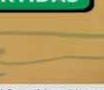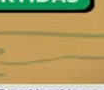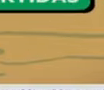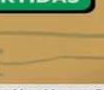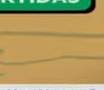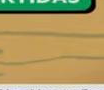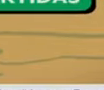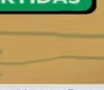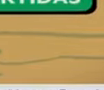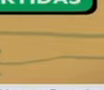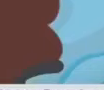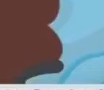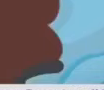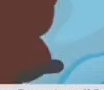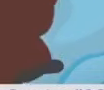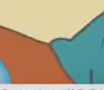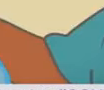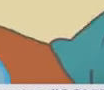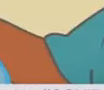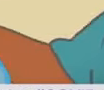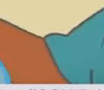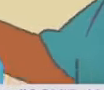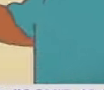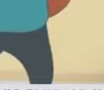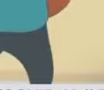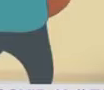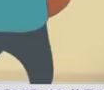Con las responsabilidades compartidas.